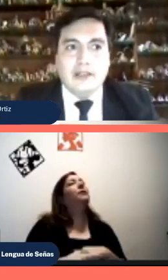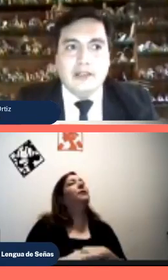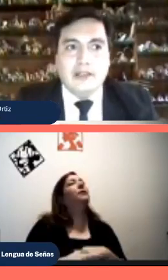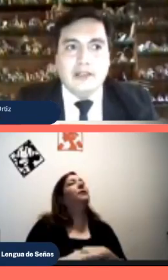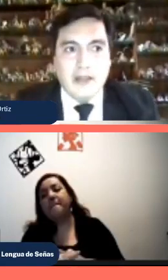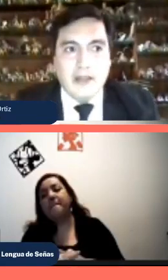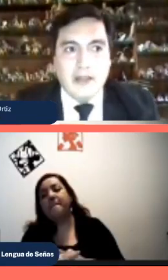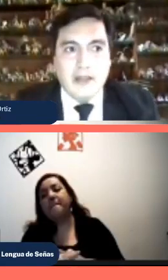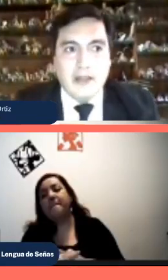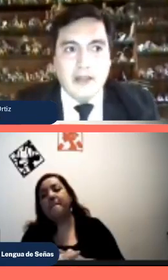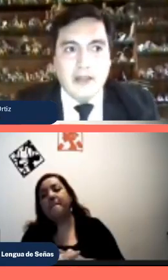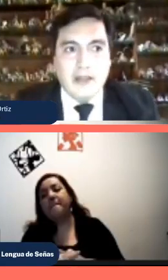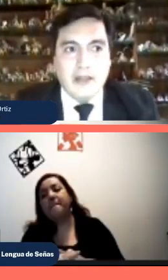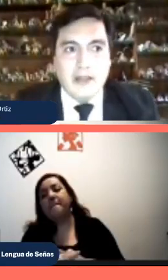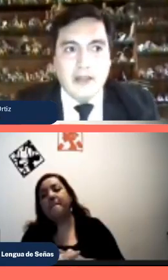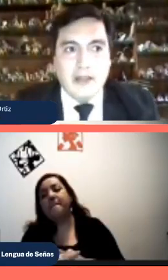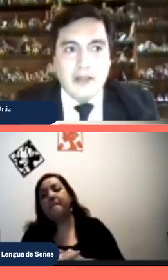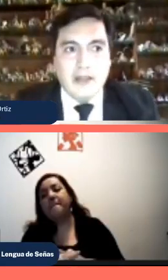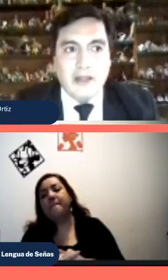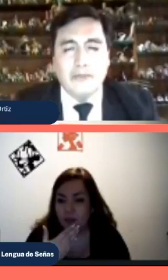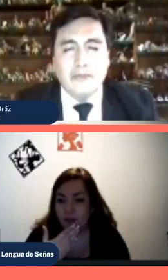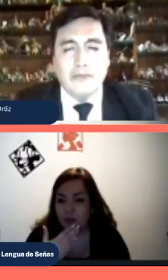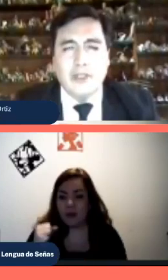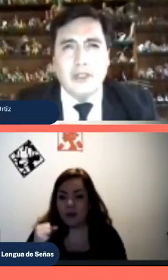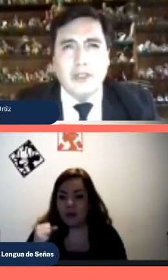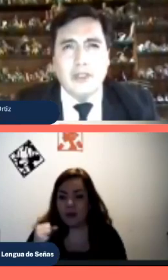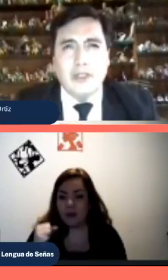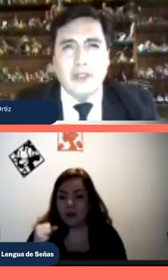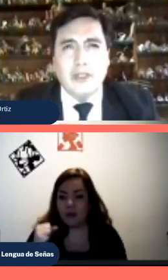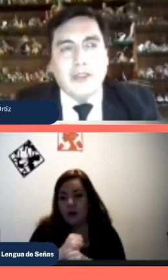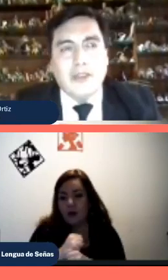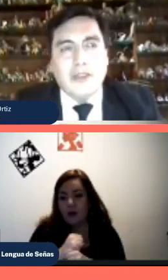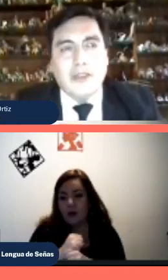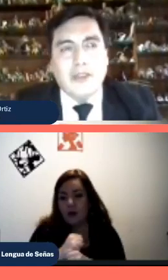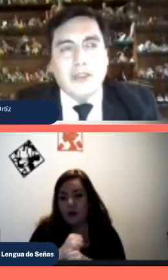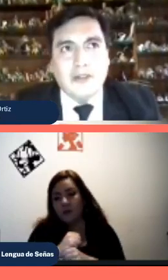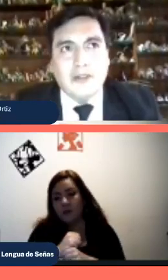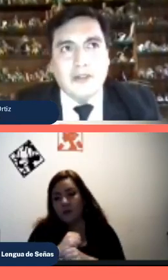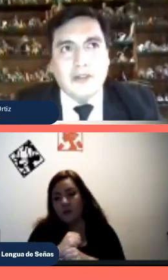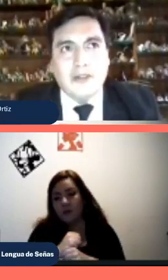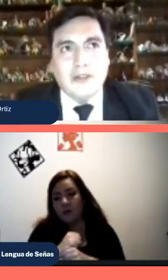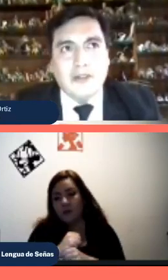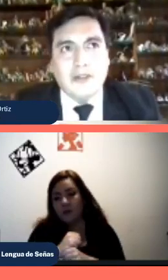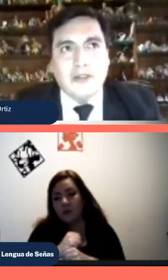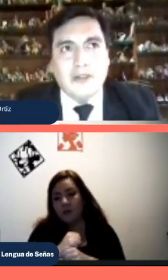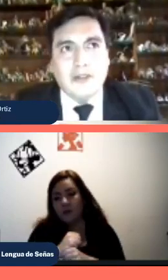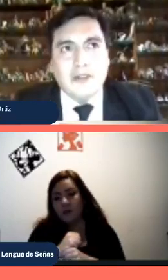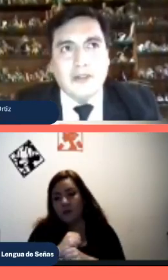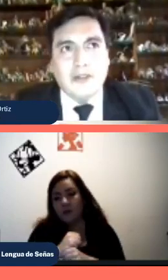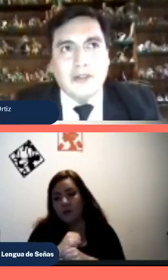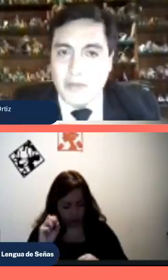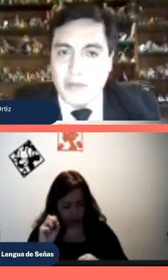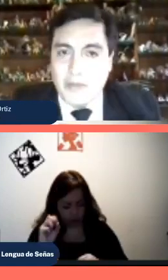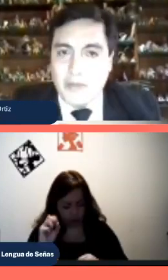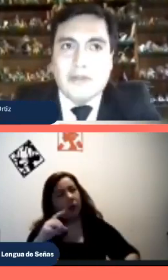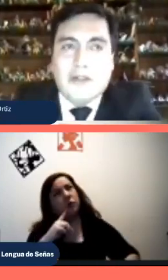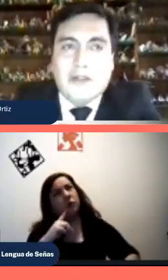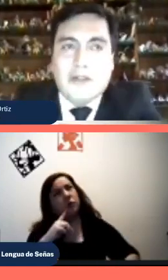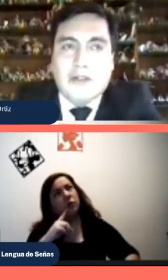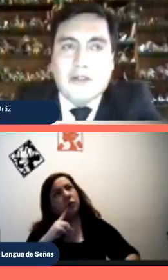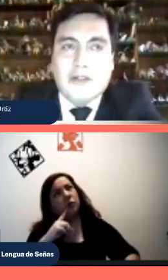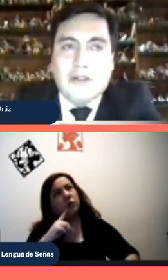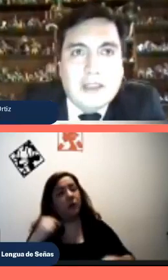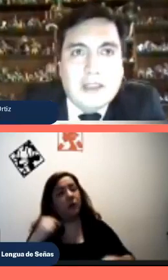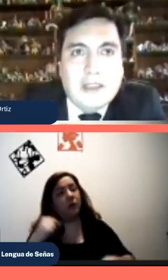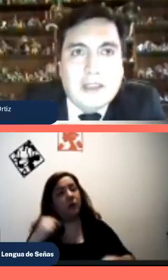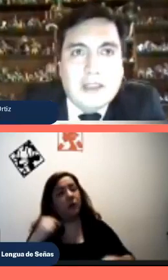también hay una la labor de don apellido Cosano, es un profesor apellido Cosano